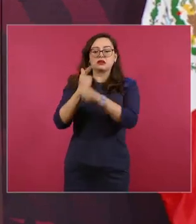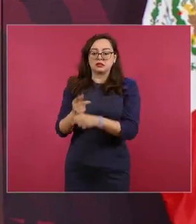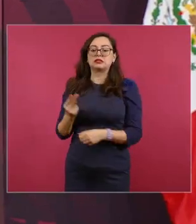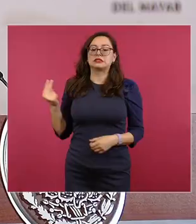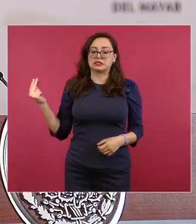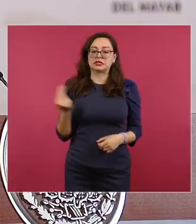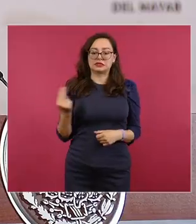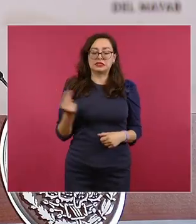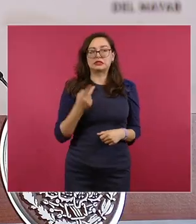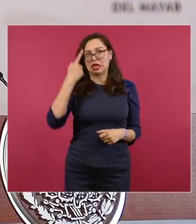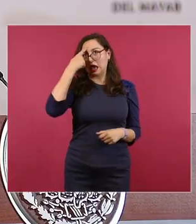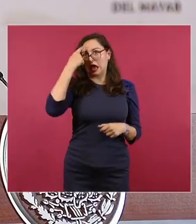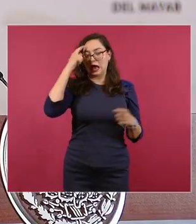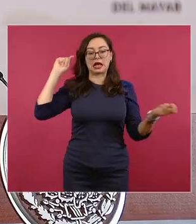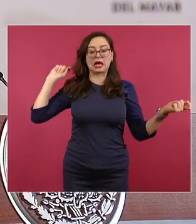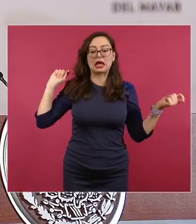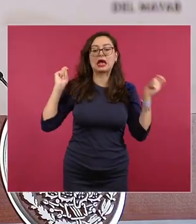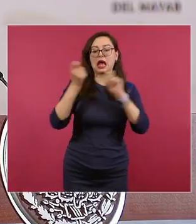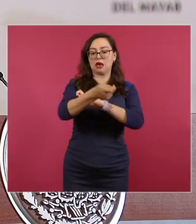actúen de otra forma.